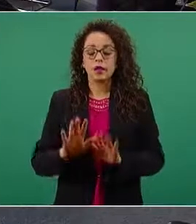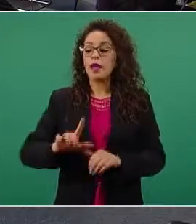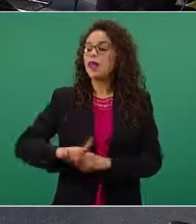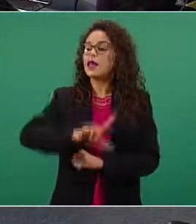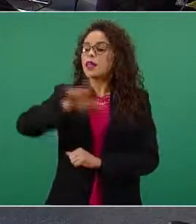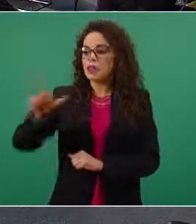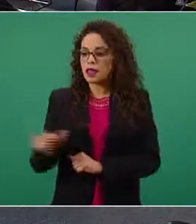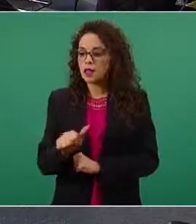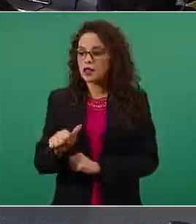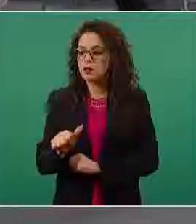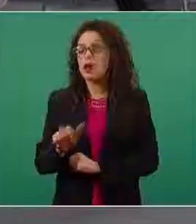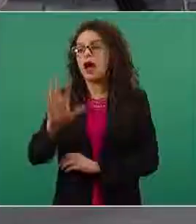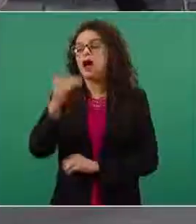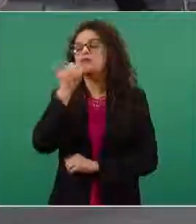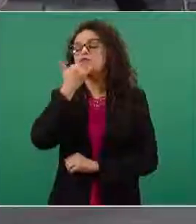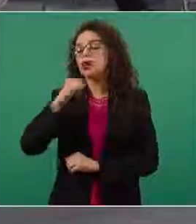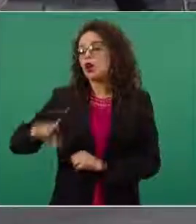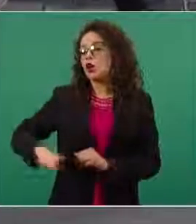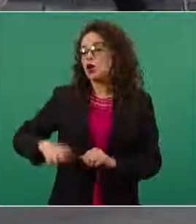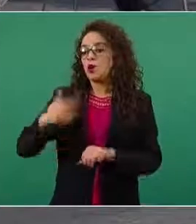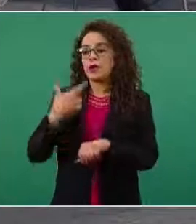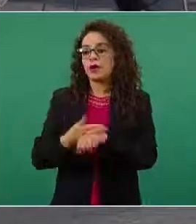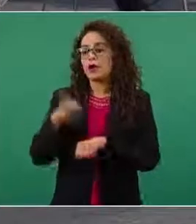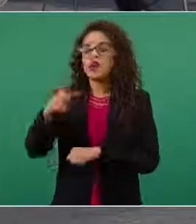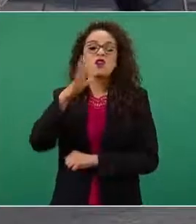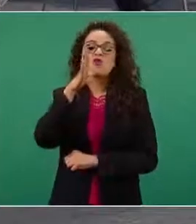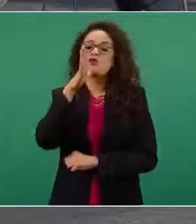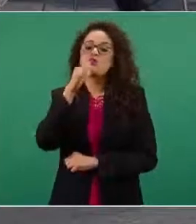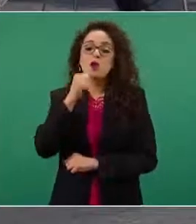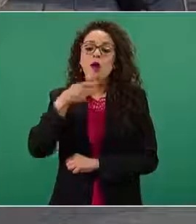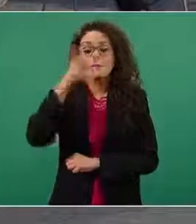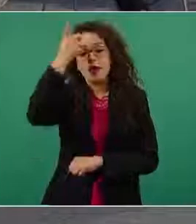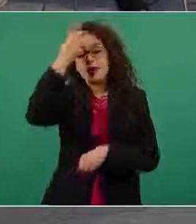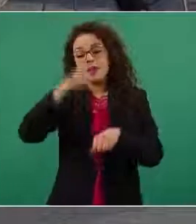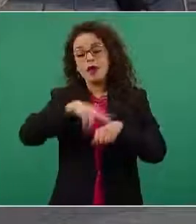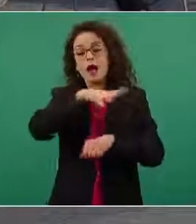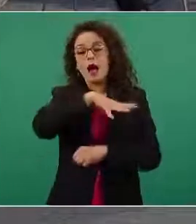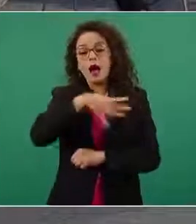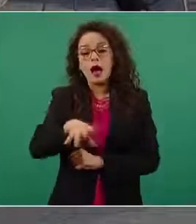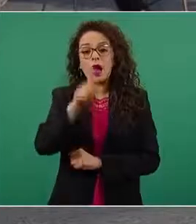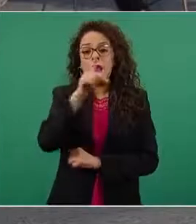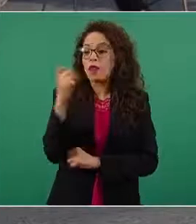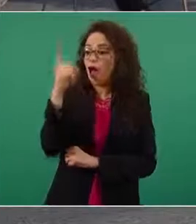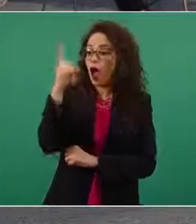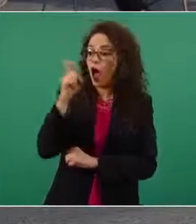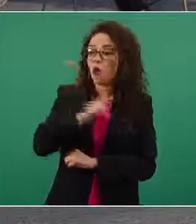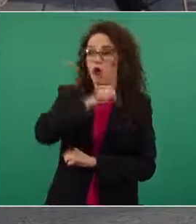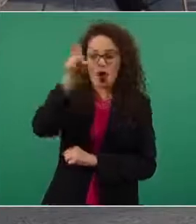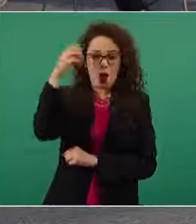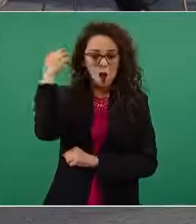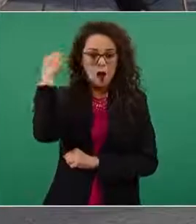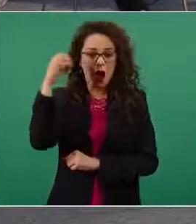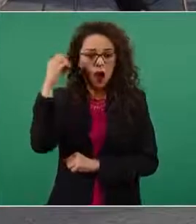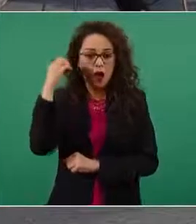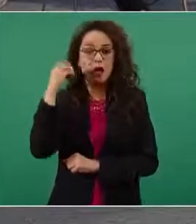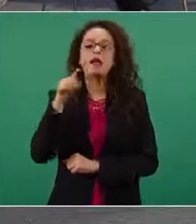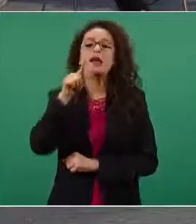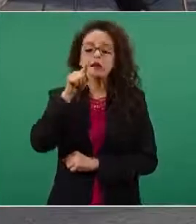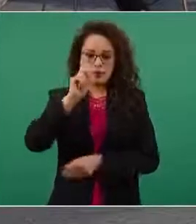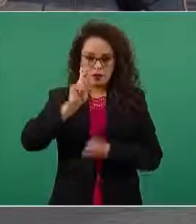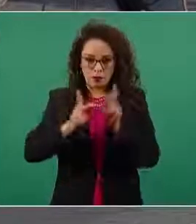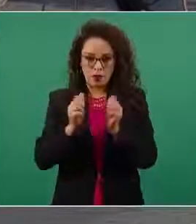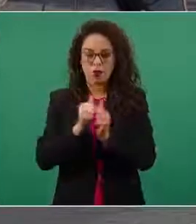pero el director general del agua de Oaxaca, él les va a dar la